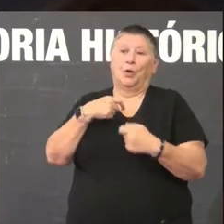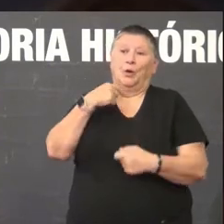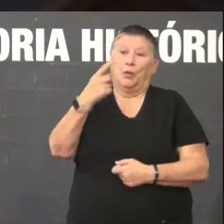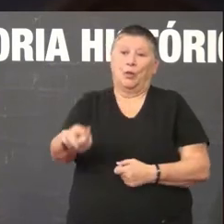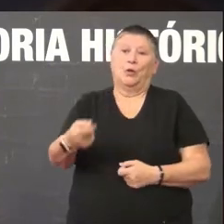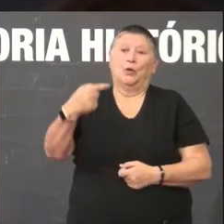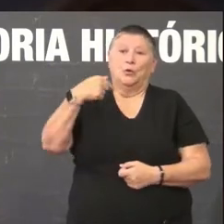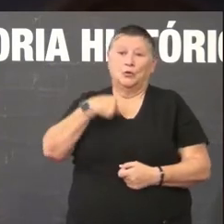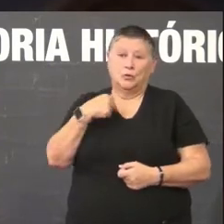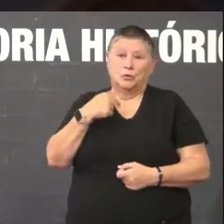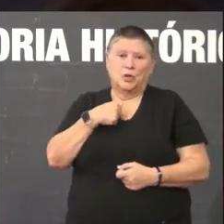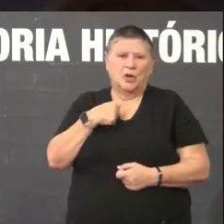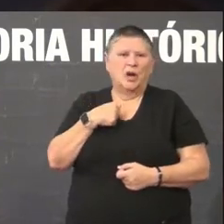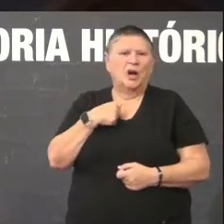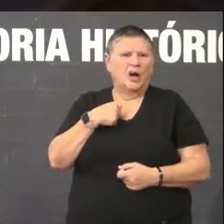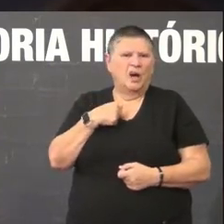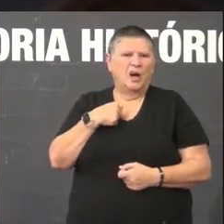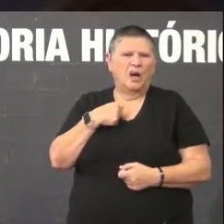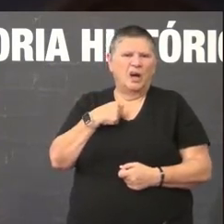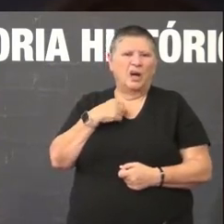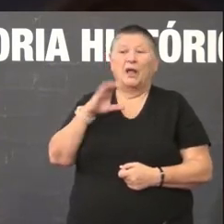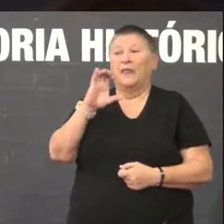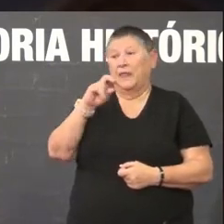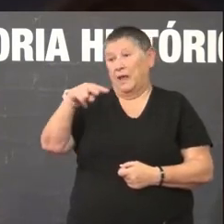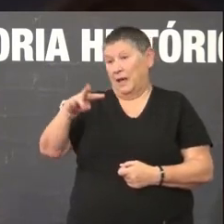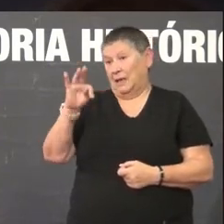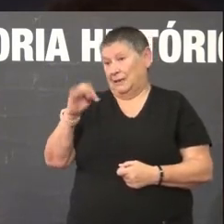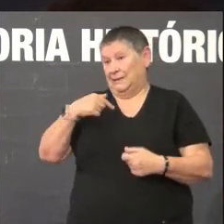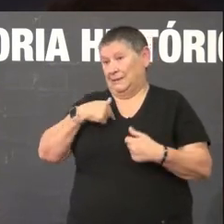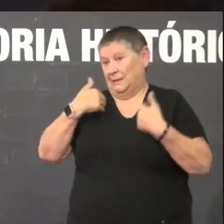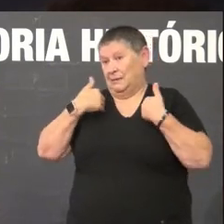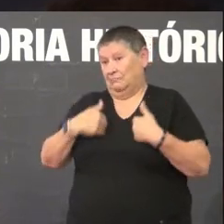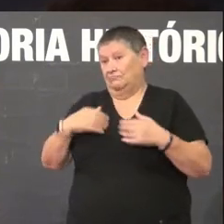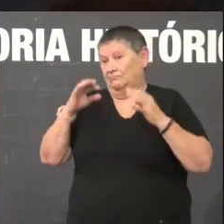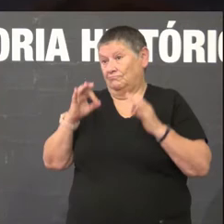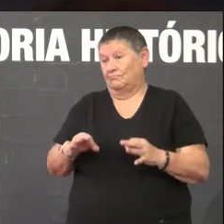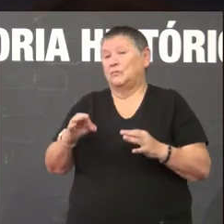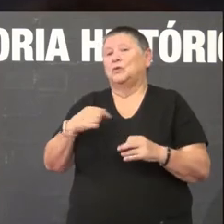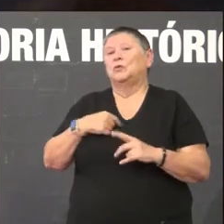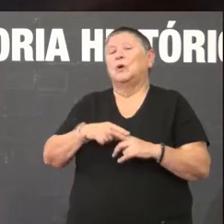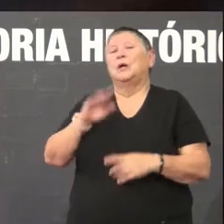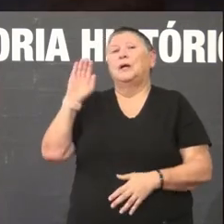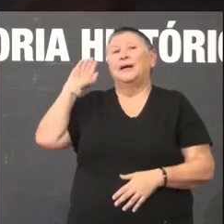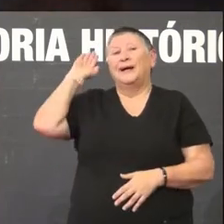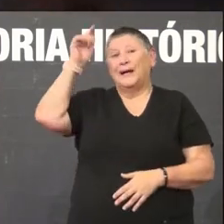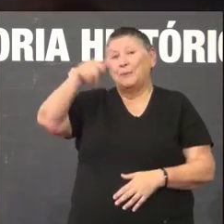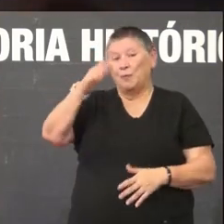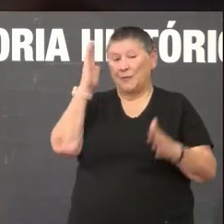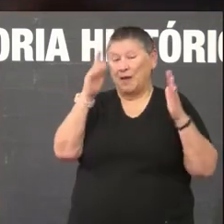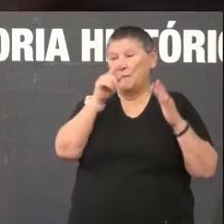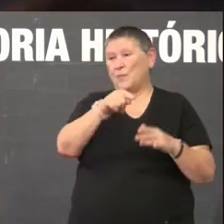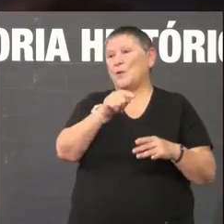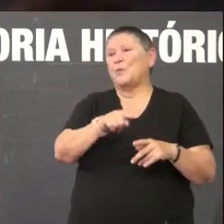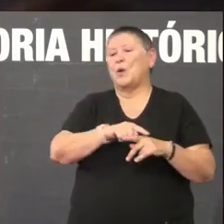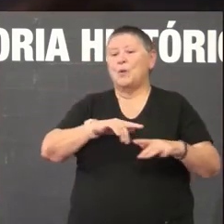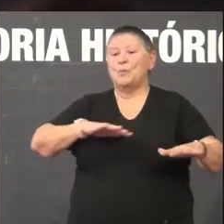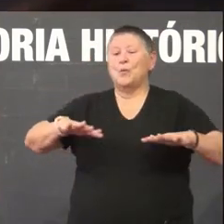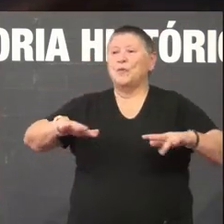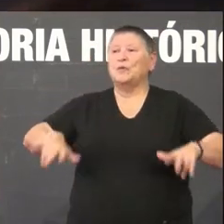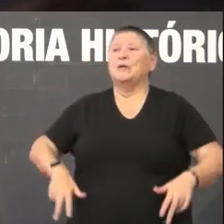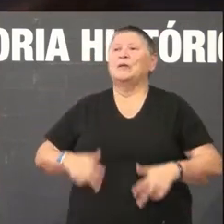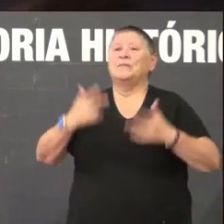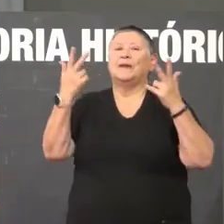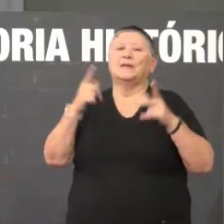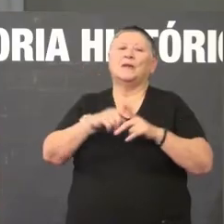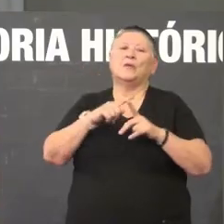son, que durante a república o movimento libertario sufría unha represión brutal. Lembrado